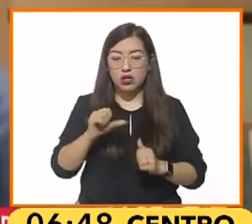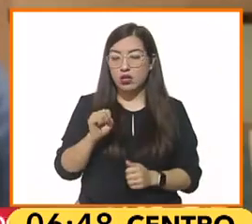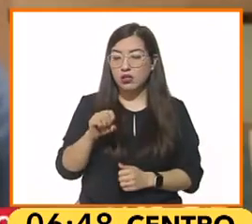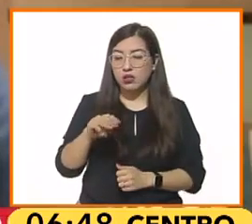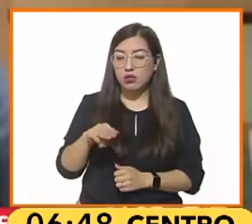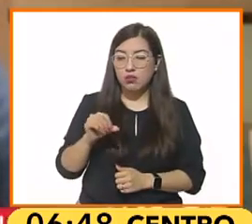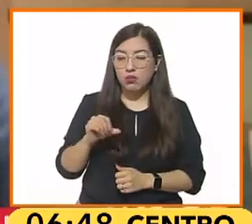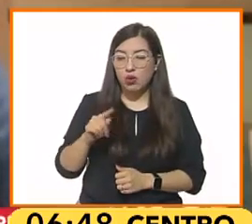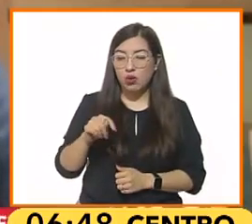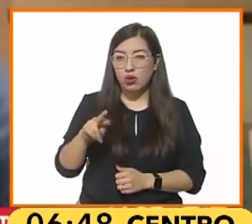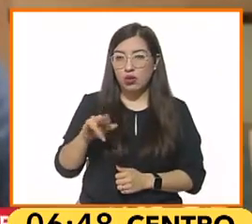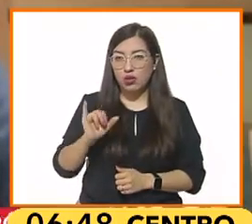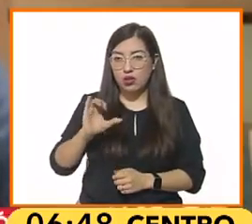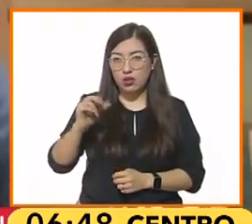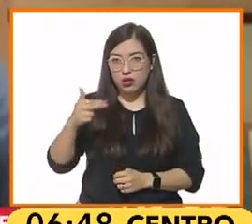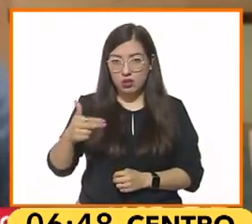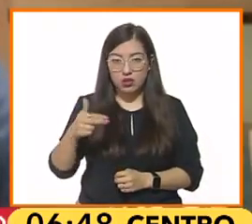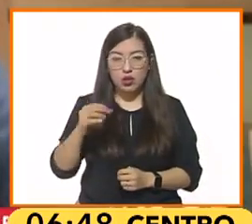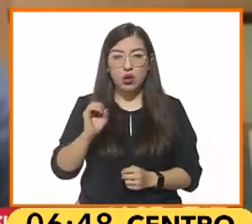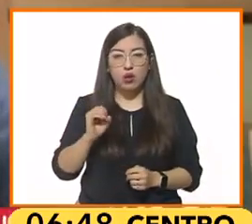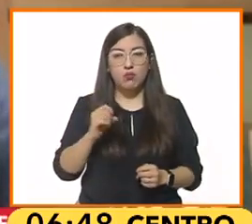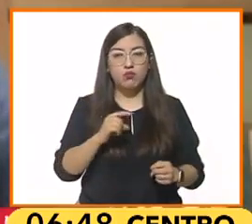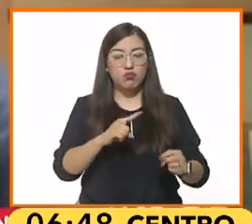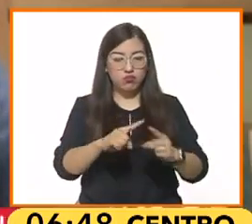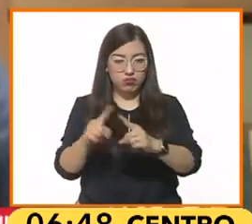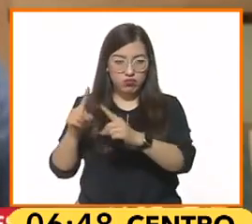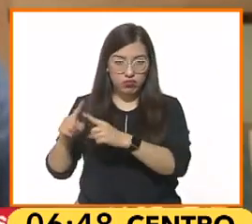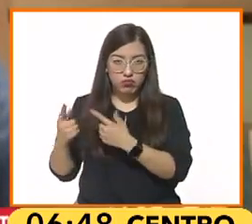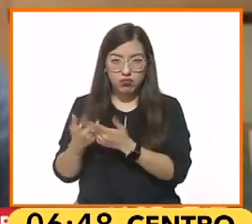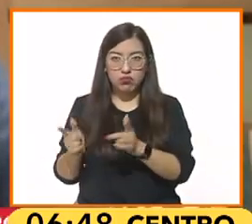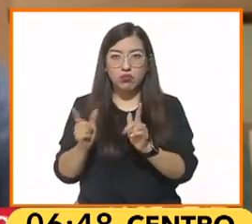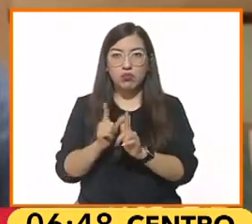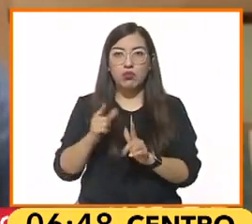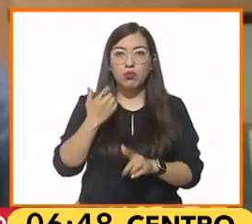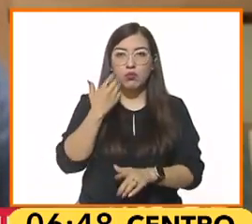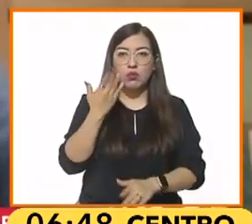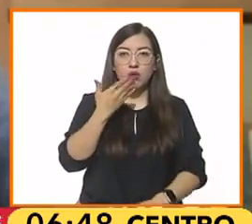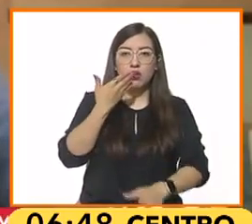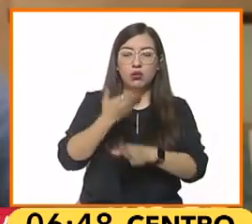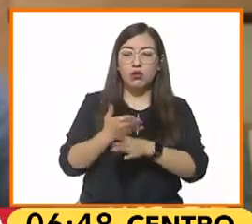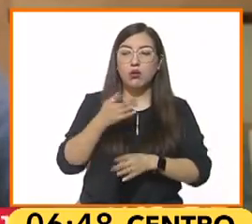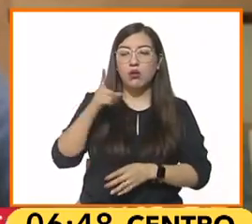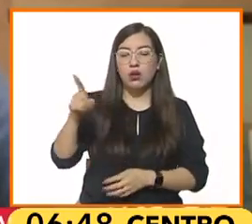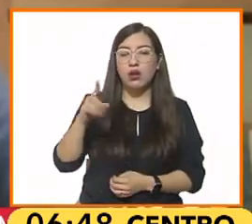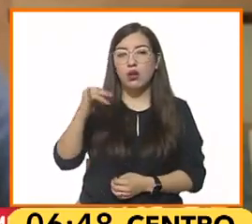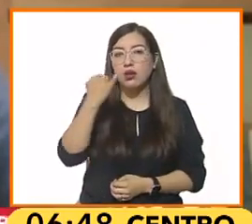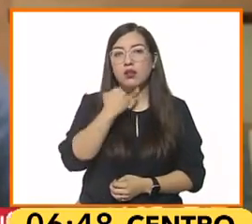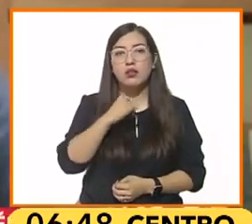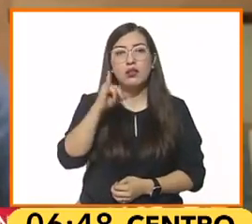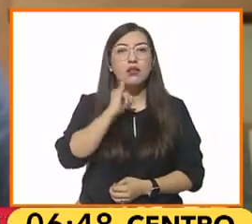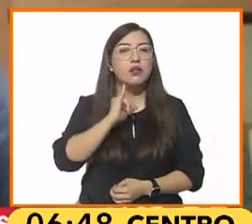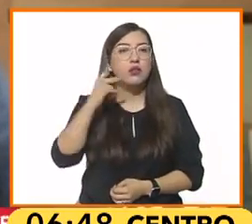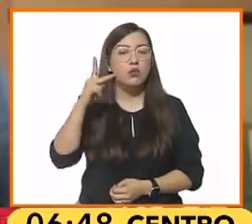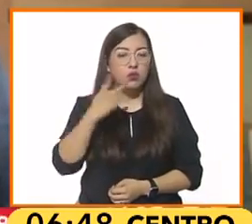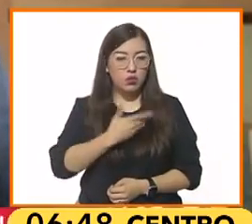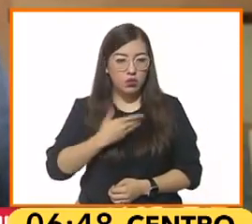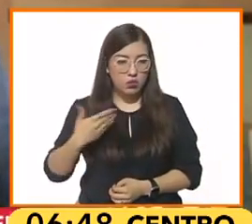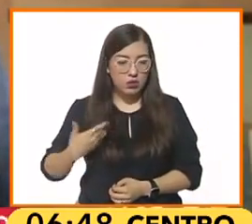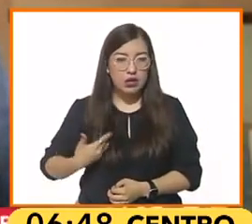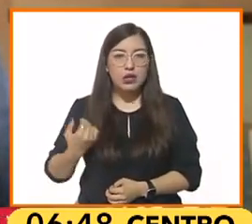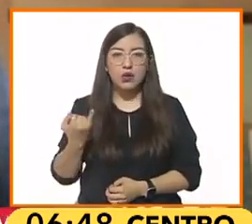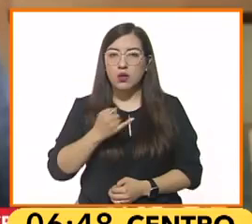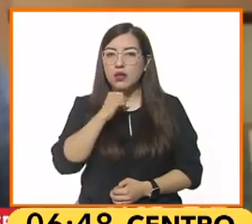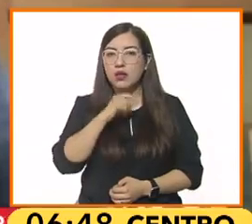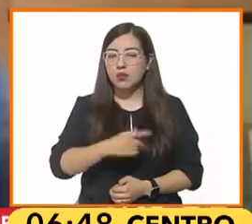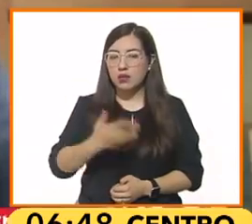Ben-Gvir, dando este tipo de presiones a Netanyahu. Evidentemente Trump siempre va a apoyar a Netanyahu, tal como lo hizo en su